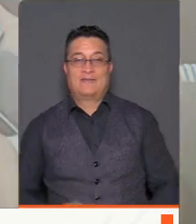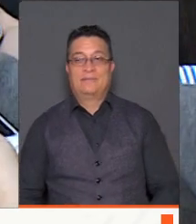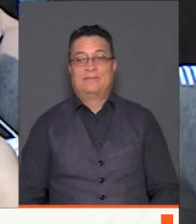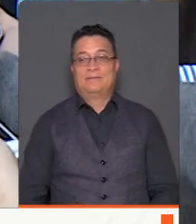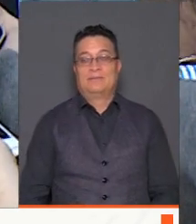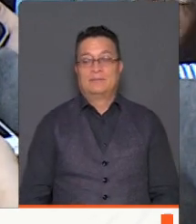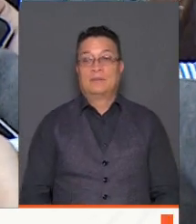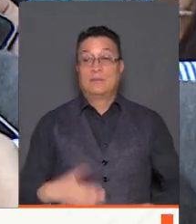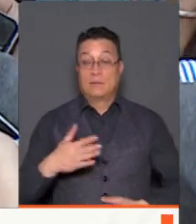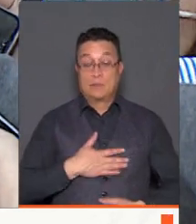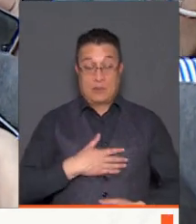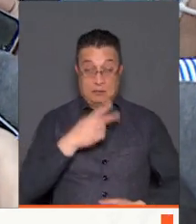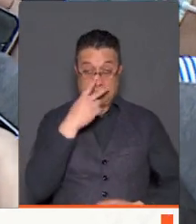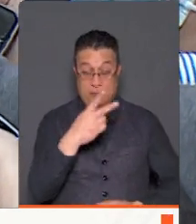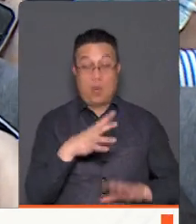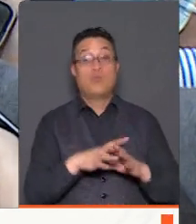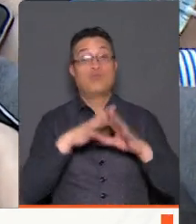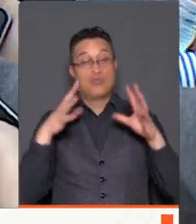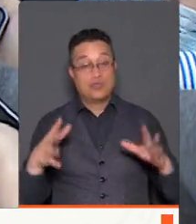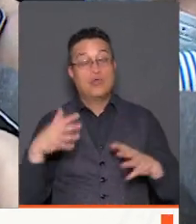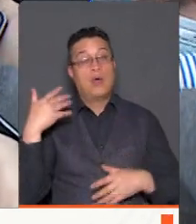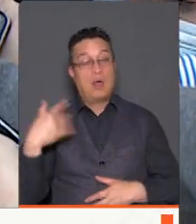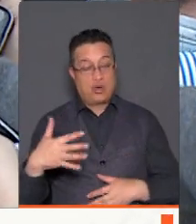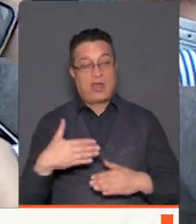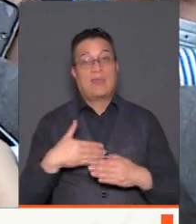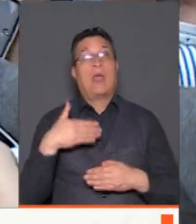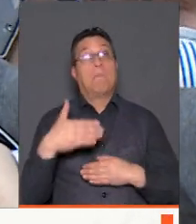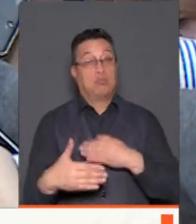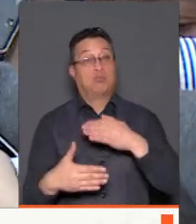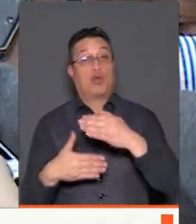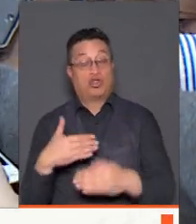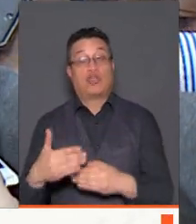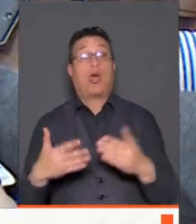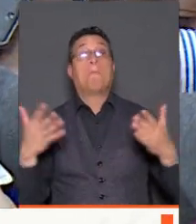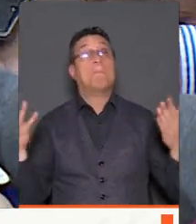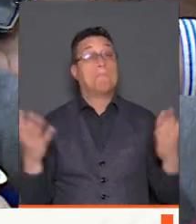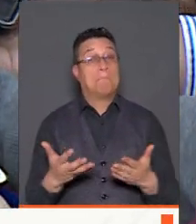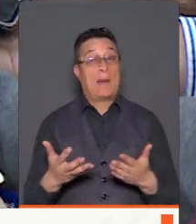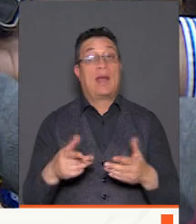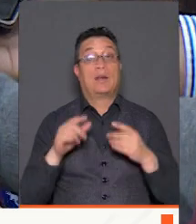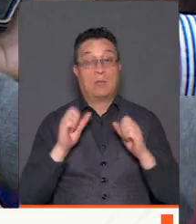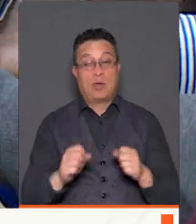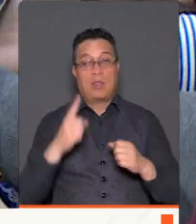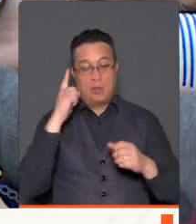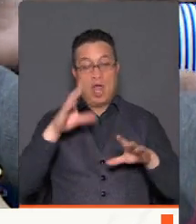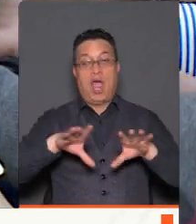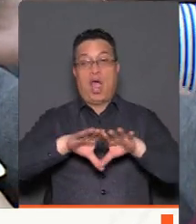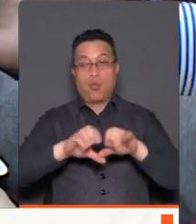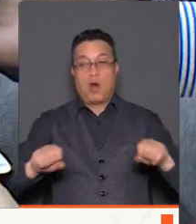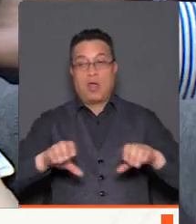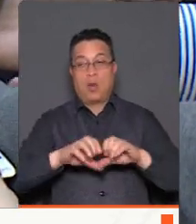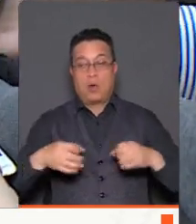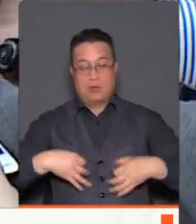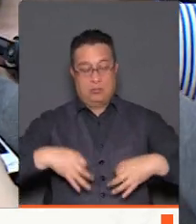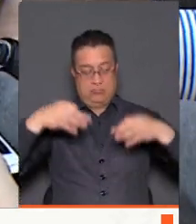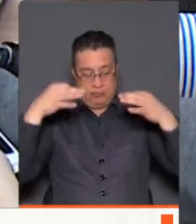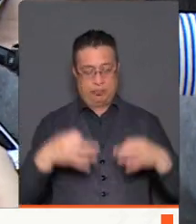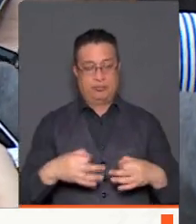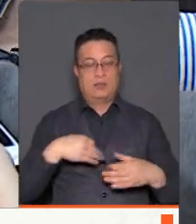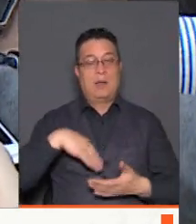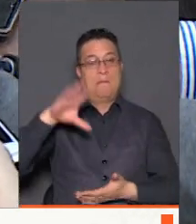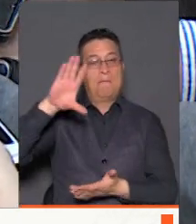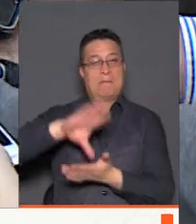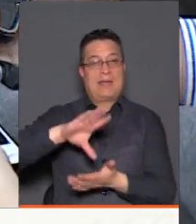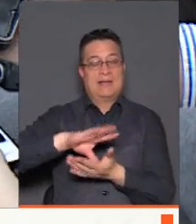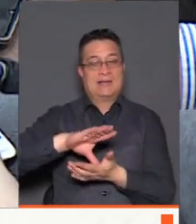Nos parece fundamental este proceso para establecer un acuerdo que dé una certeza al país